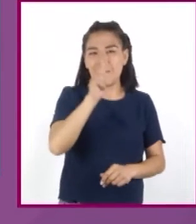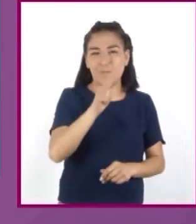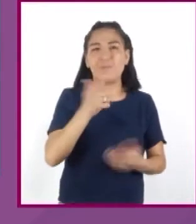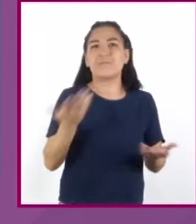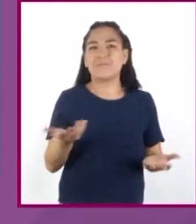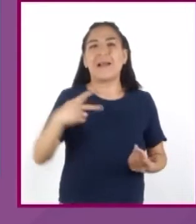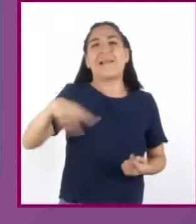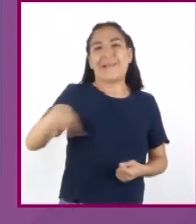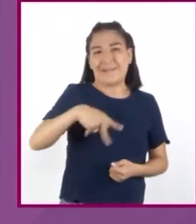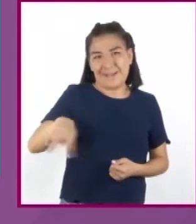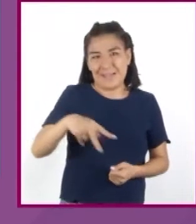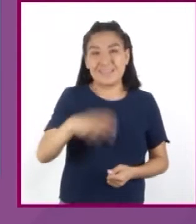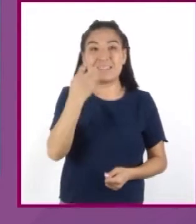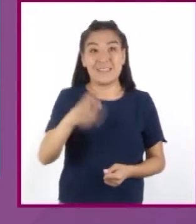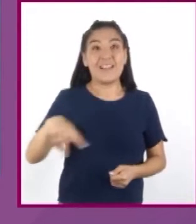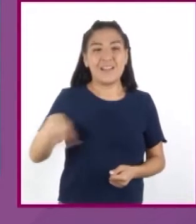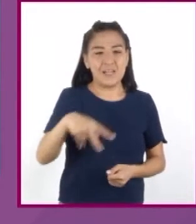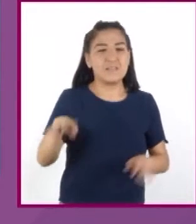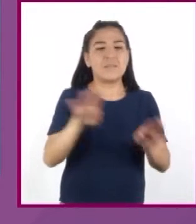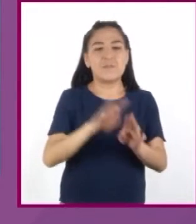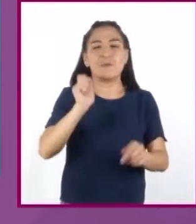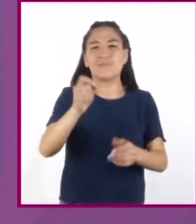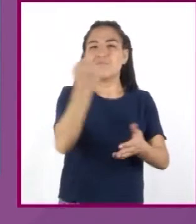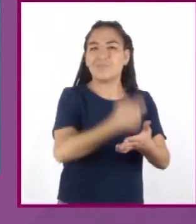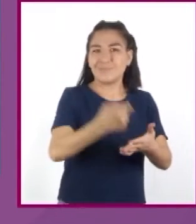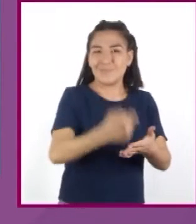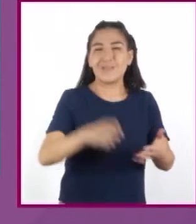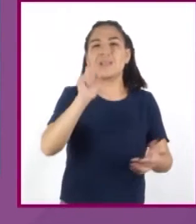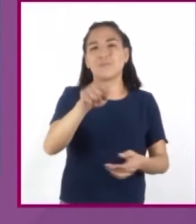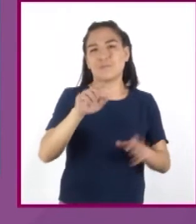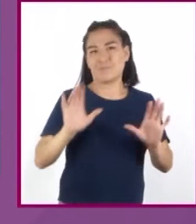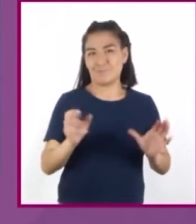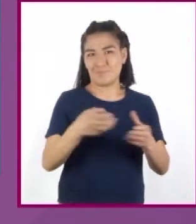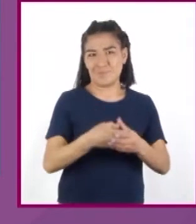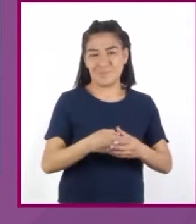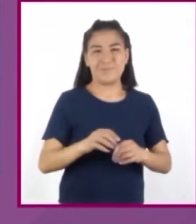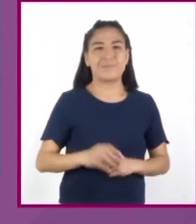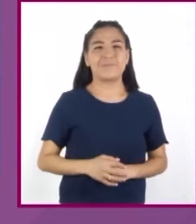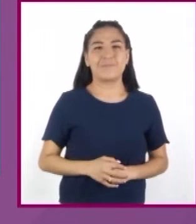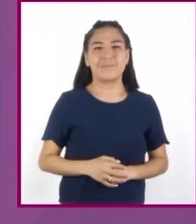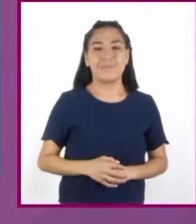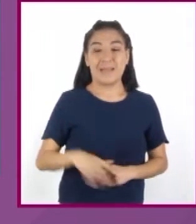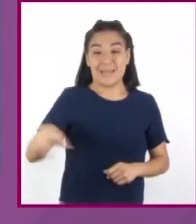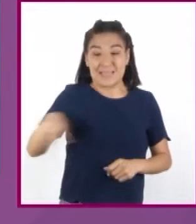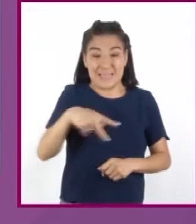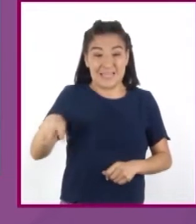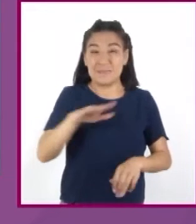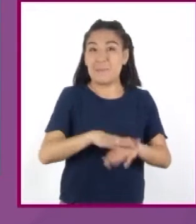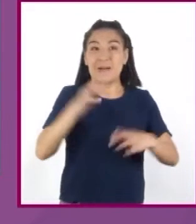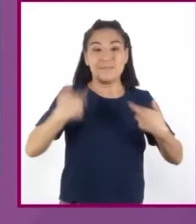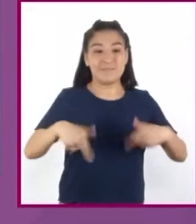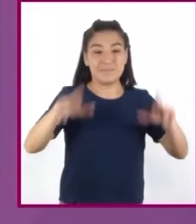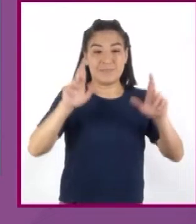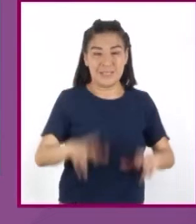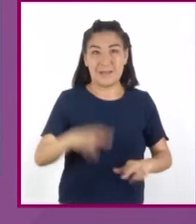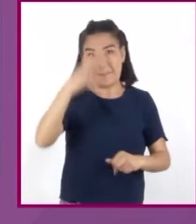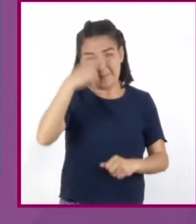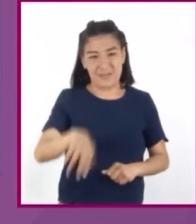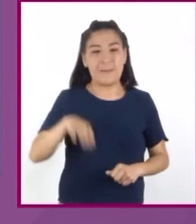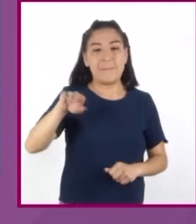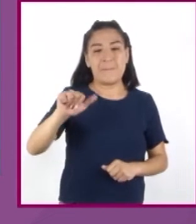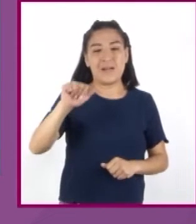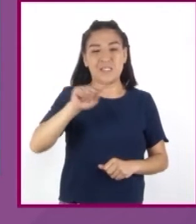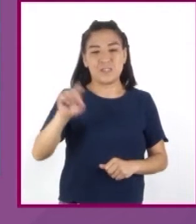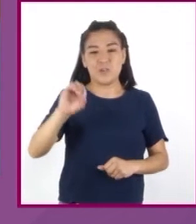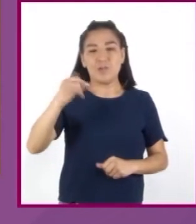danza, la cual relata las formas de vivir de una comunidad. Una de las danzas más representativas de México es la